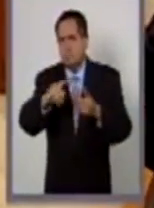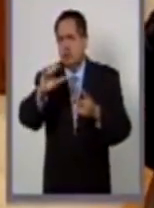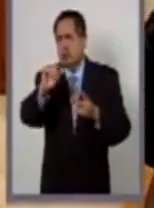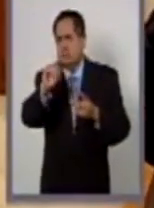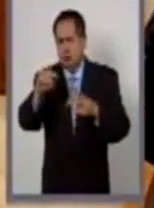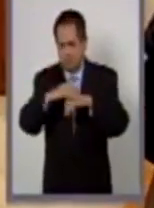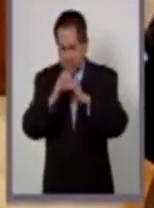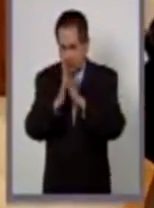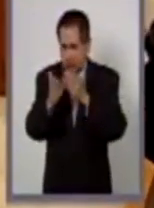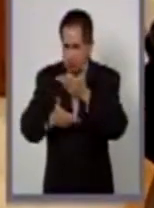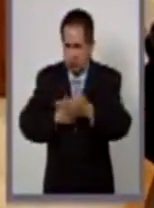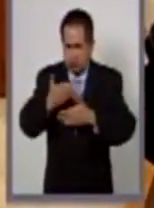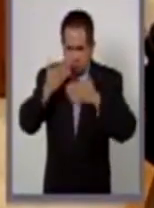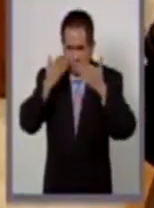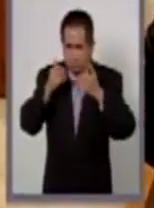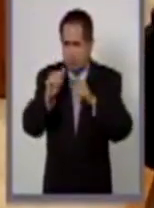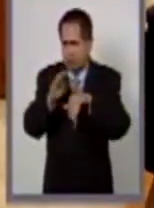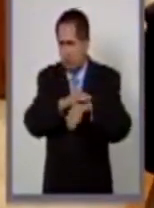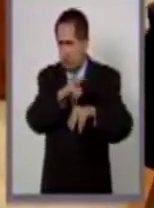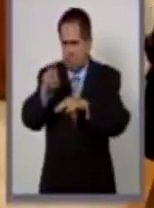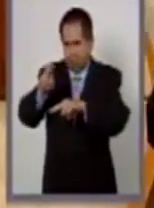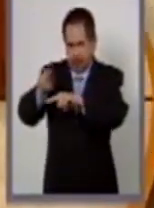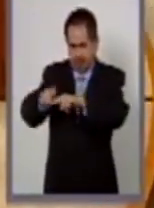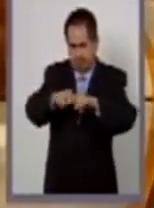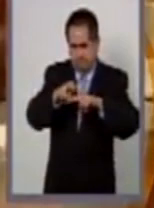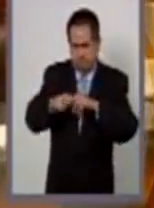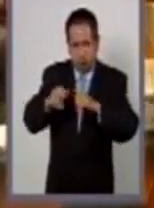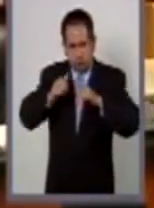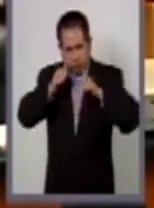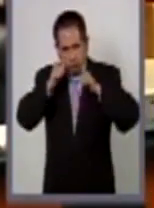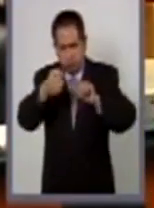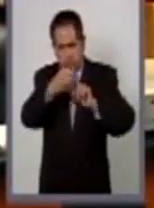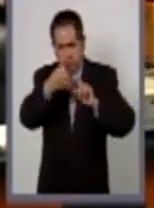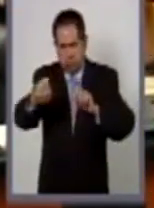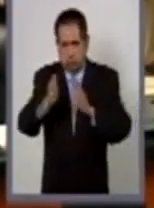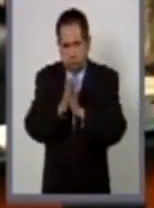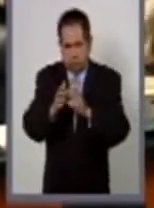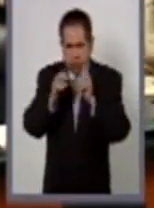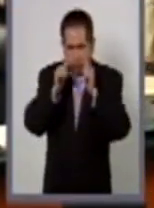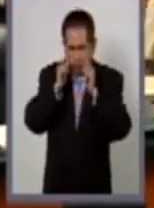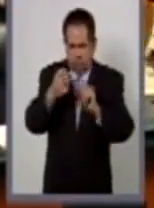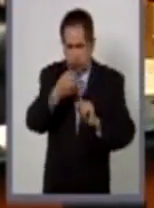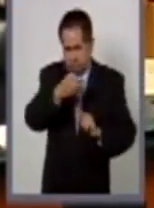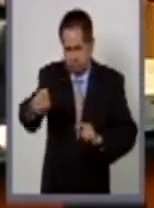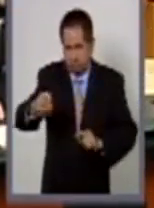Cavazos, ¿serían ustedes tan amables de ocupar sus escaños y darle seguimiento a la sesión, por favor?